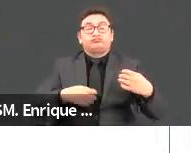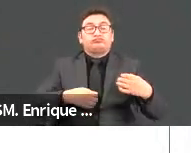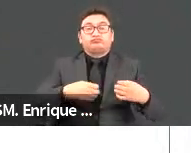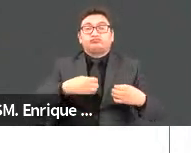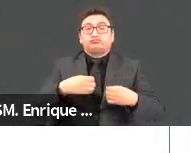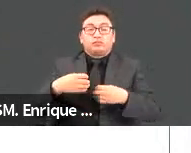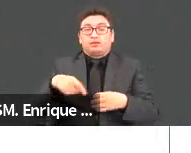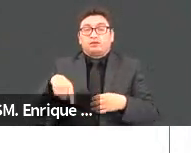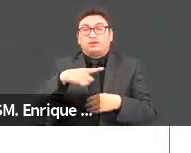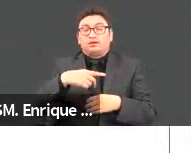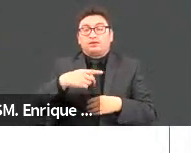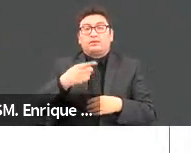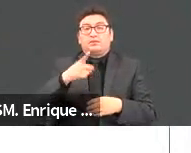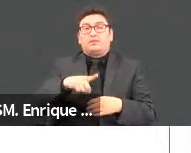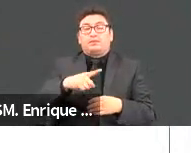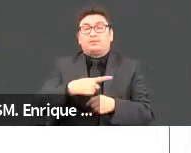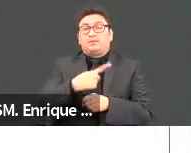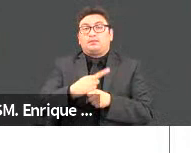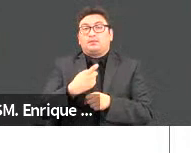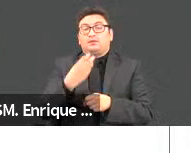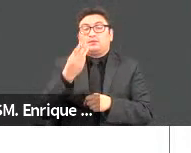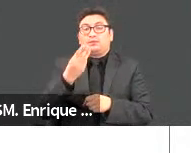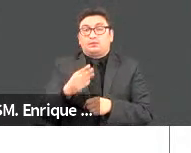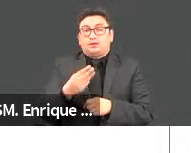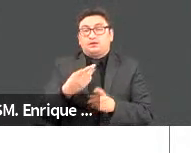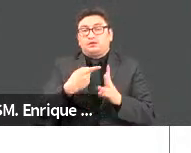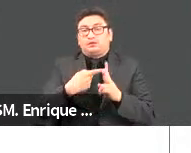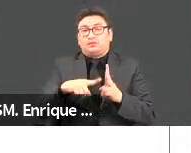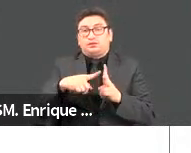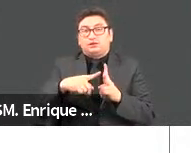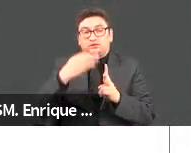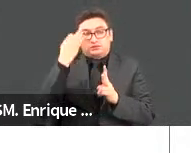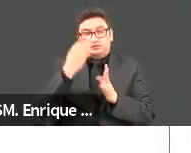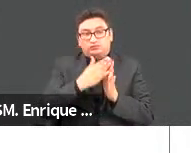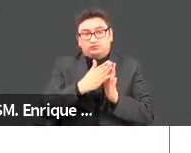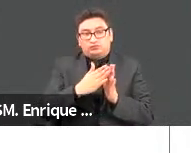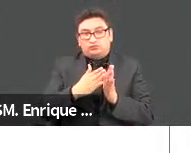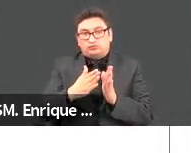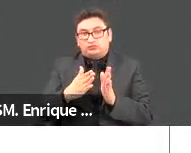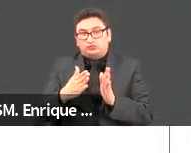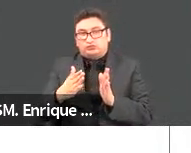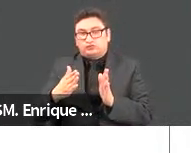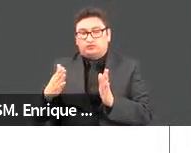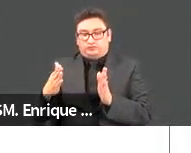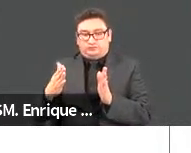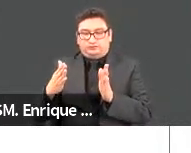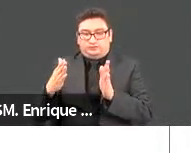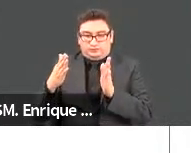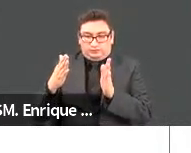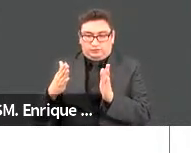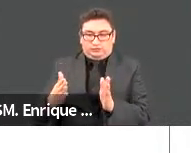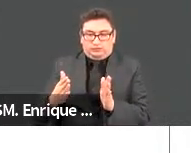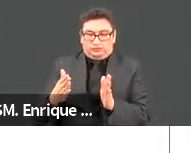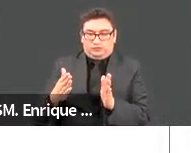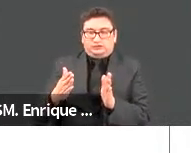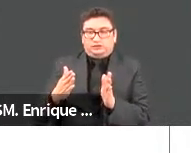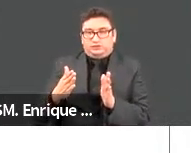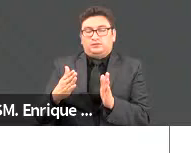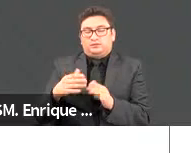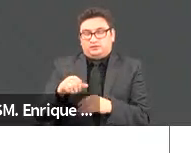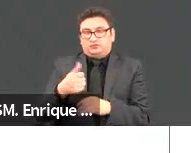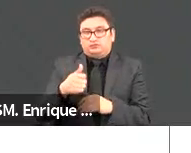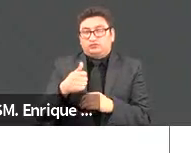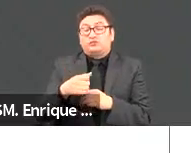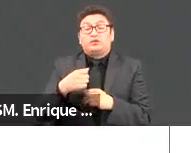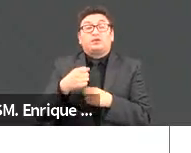el 1 de mayo da inicio la 11ª época del Semanario Judicial de la Federación